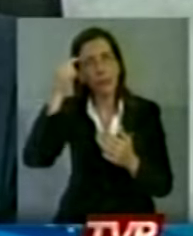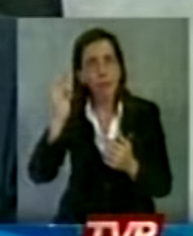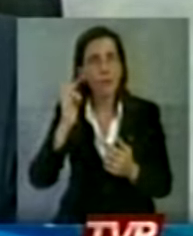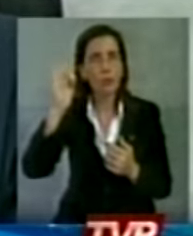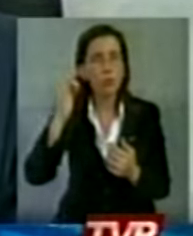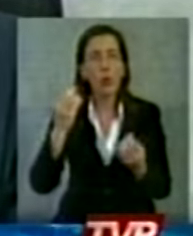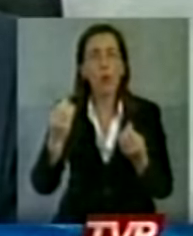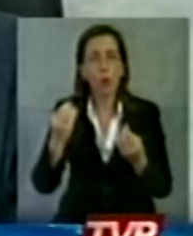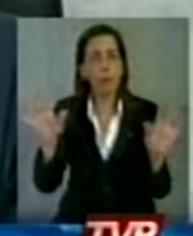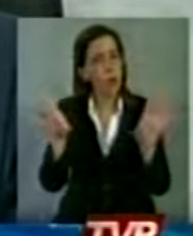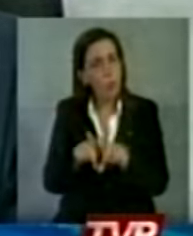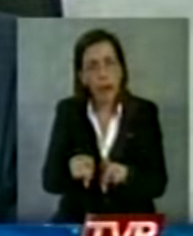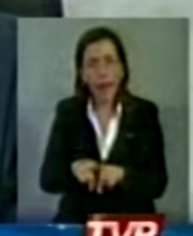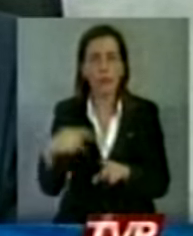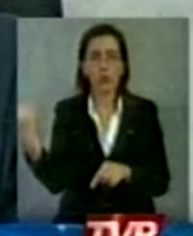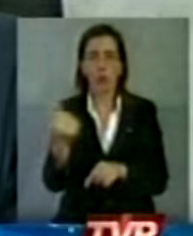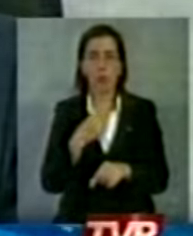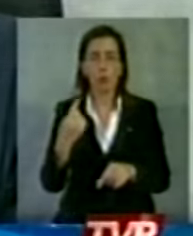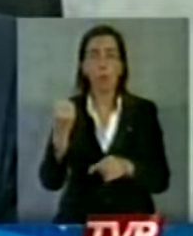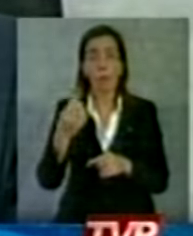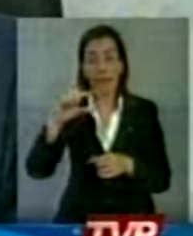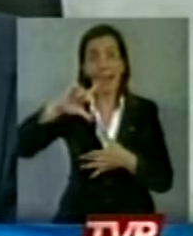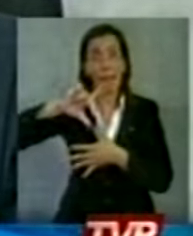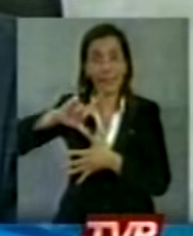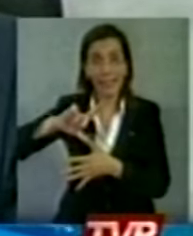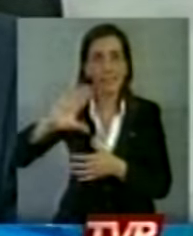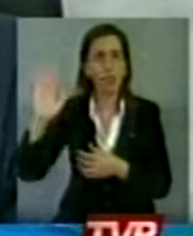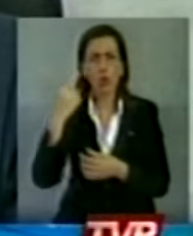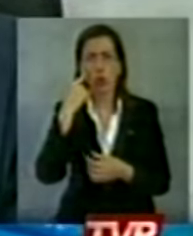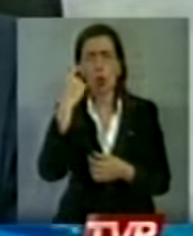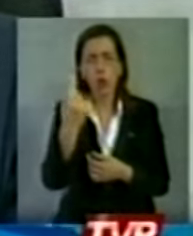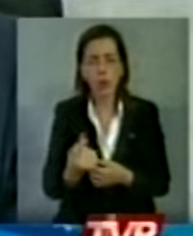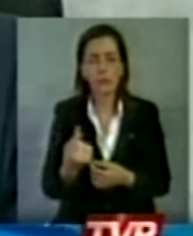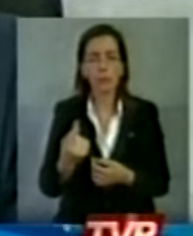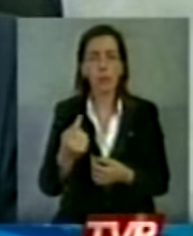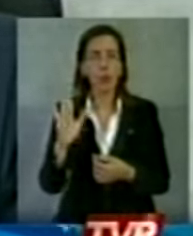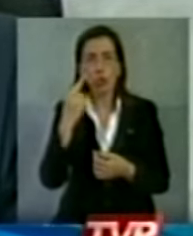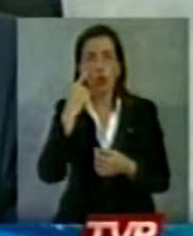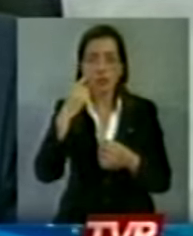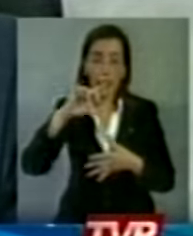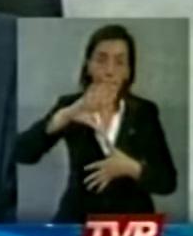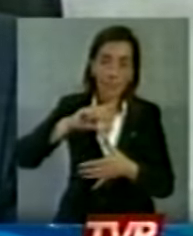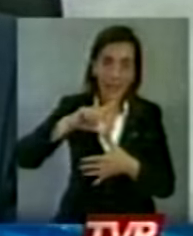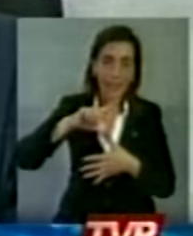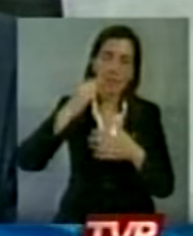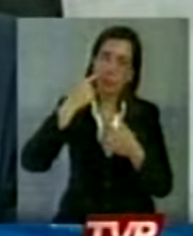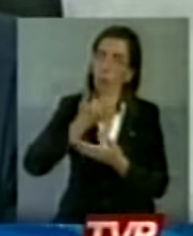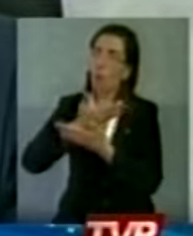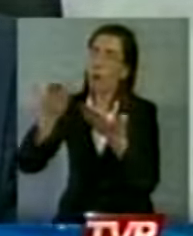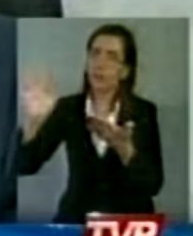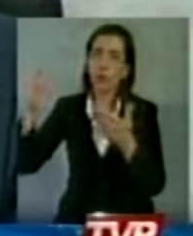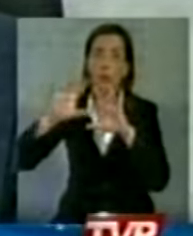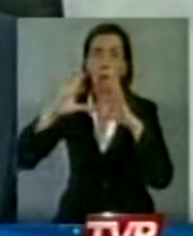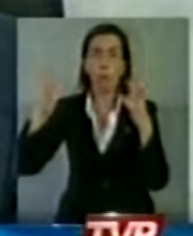todo. Latinoamérica es el lugar desde que miramos al resto de las naciones del mundo para